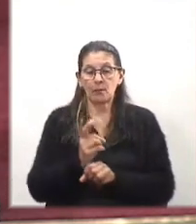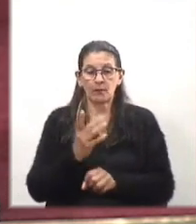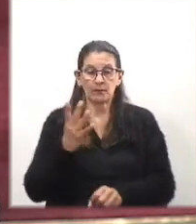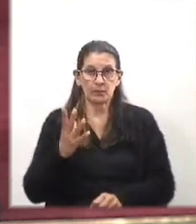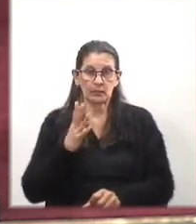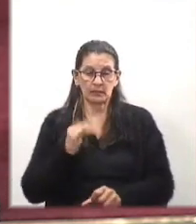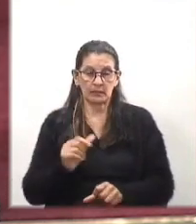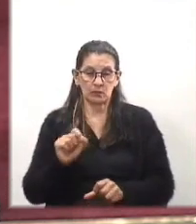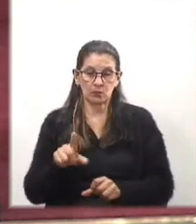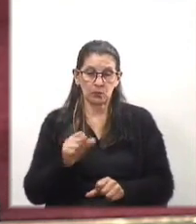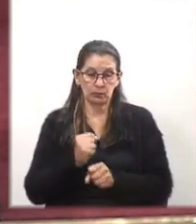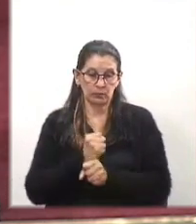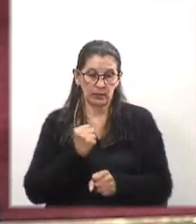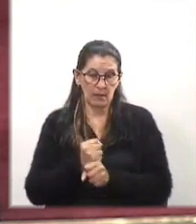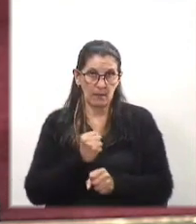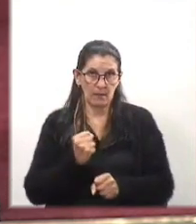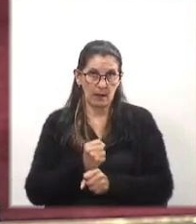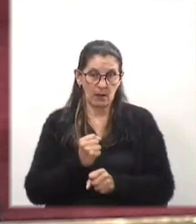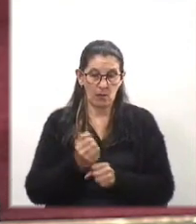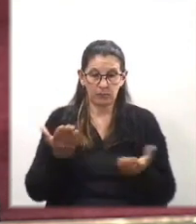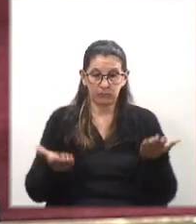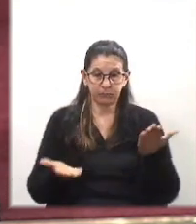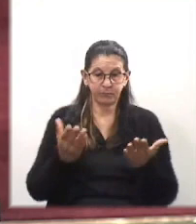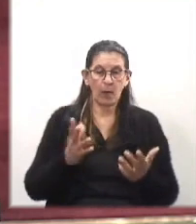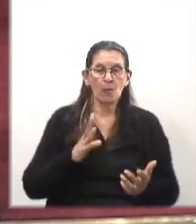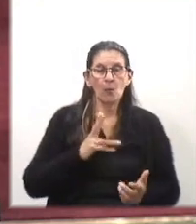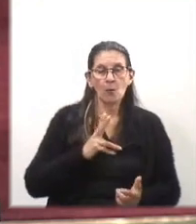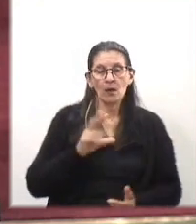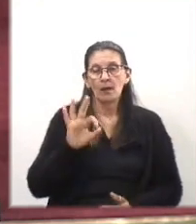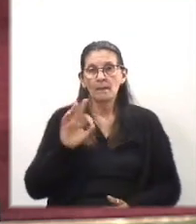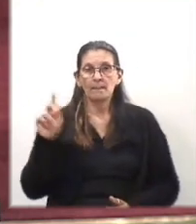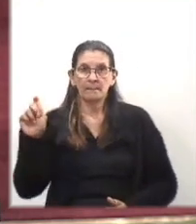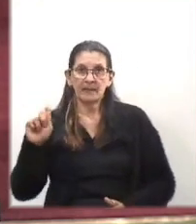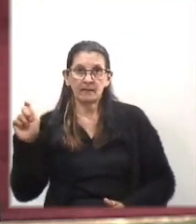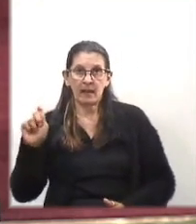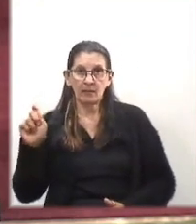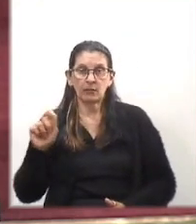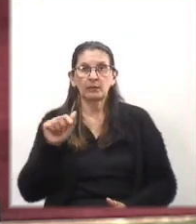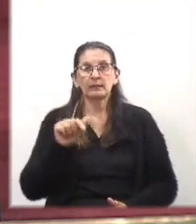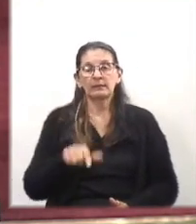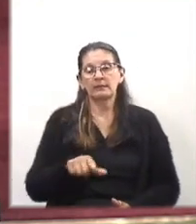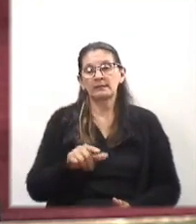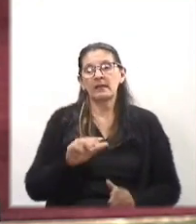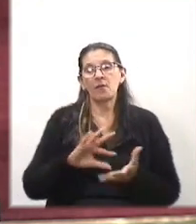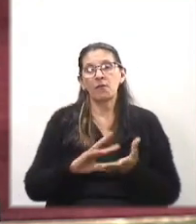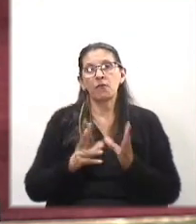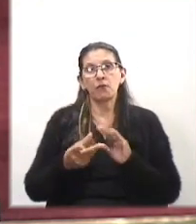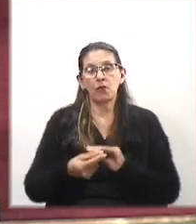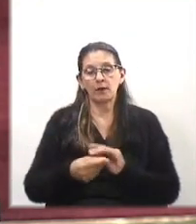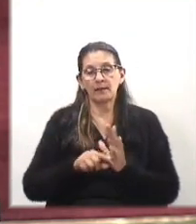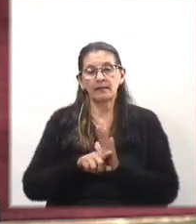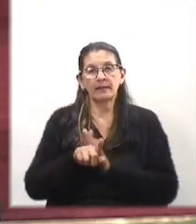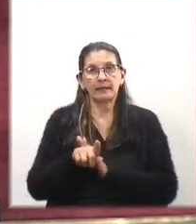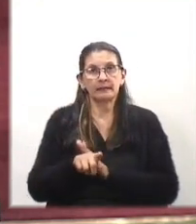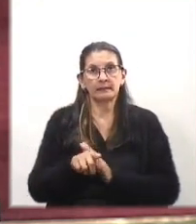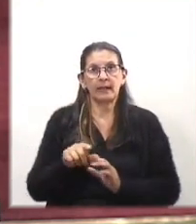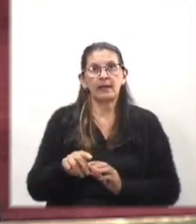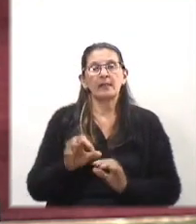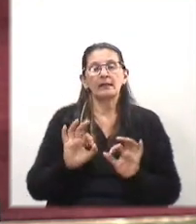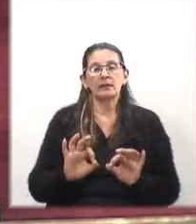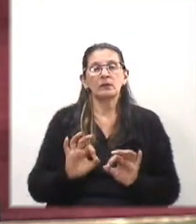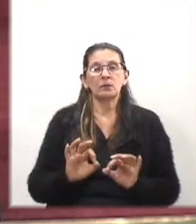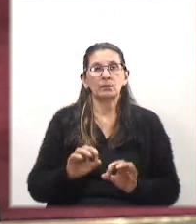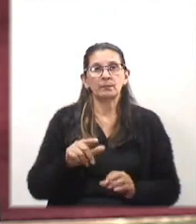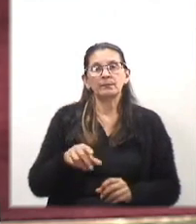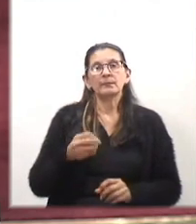ejercen su profesión en un vínculo de dependencia público-privado, se les impone de manera indirecta un régimen de